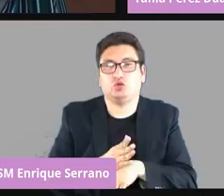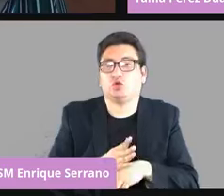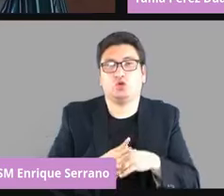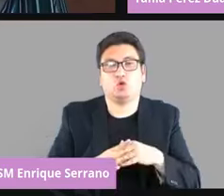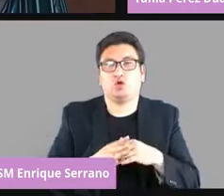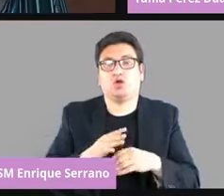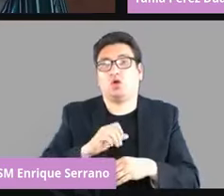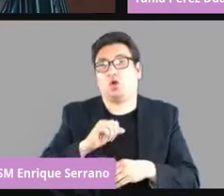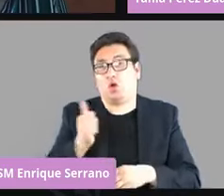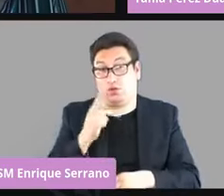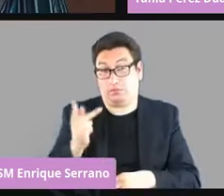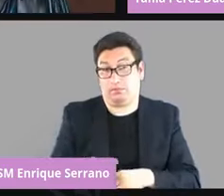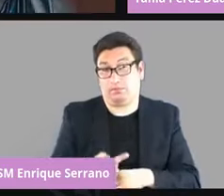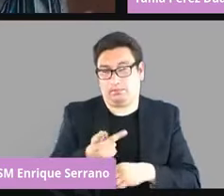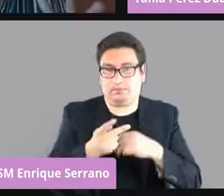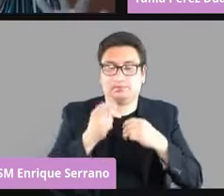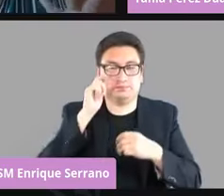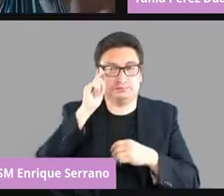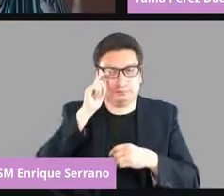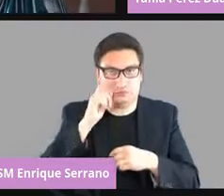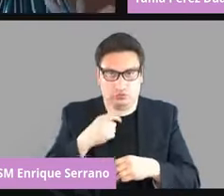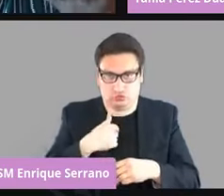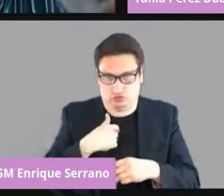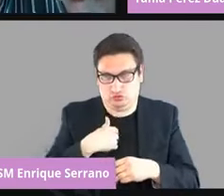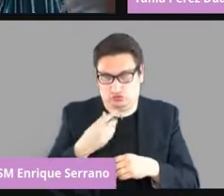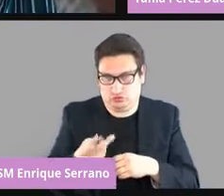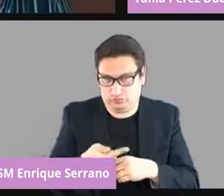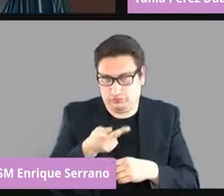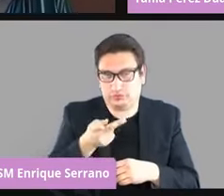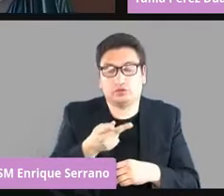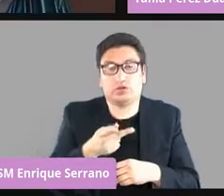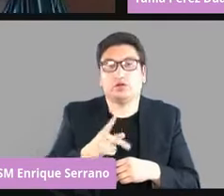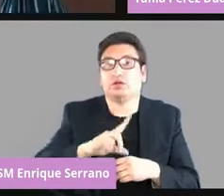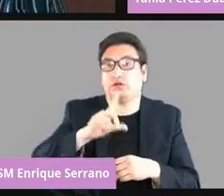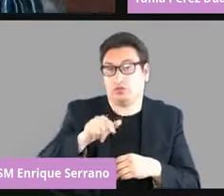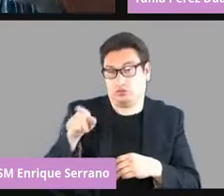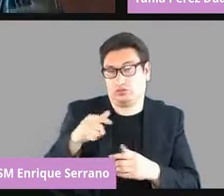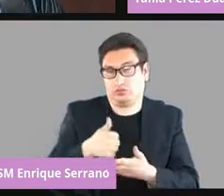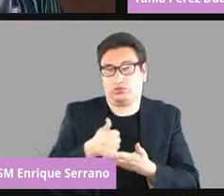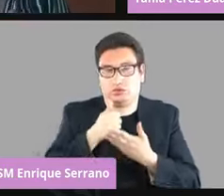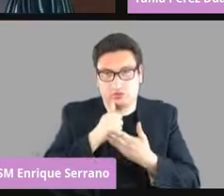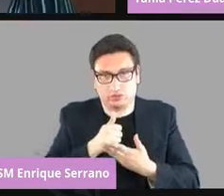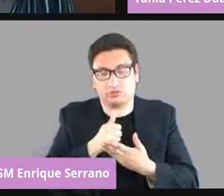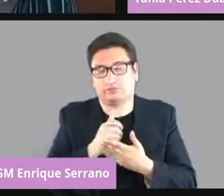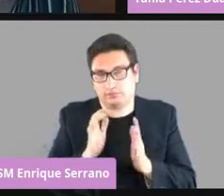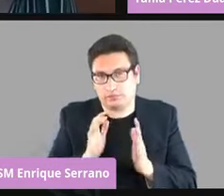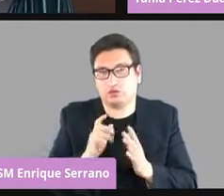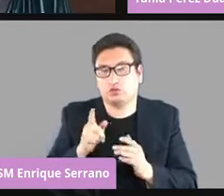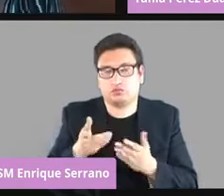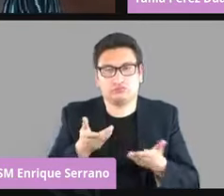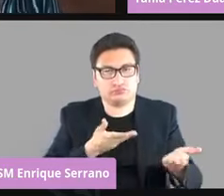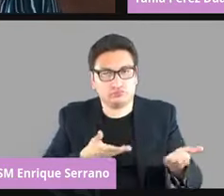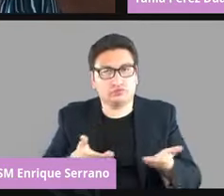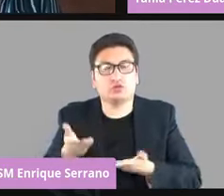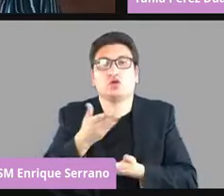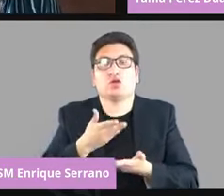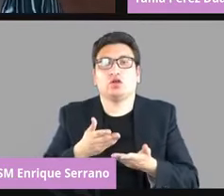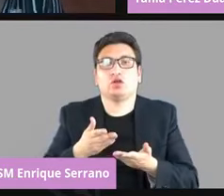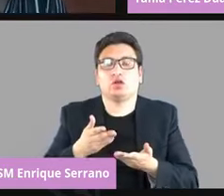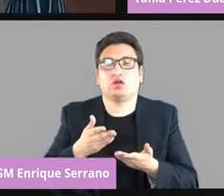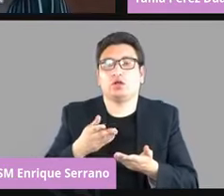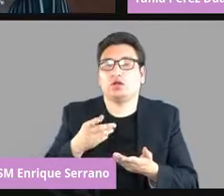siguiente pregunta que la pongo rápido. Y después usted me va a ayudar si nos comparte dónde